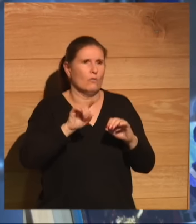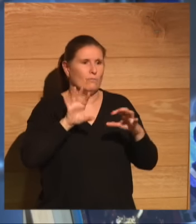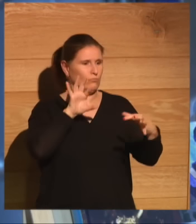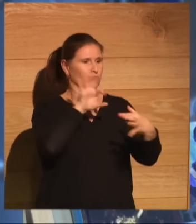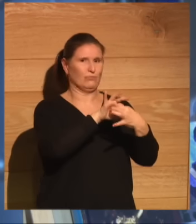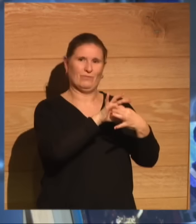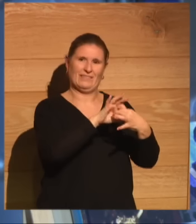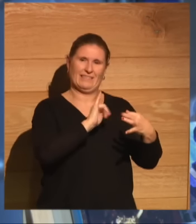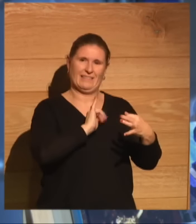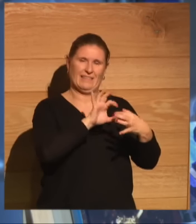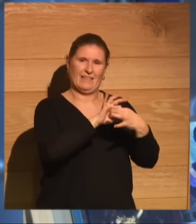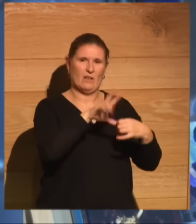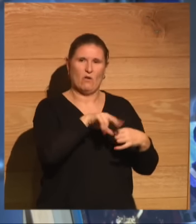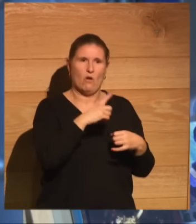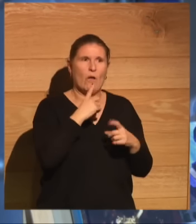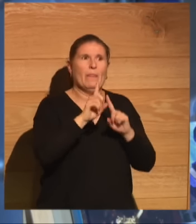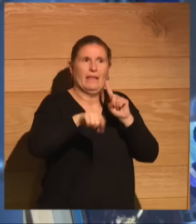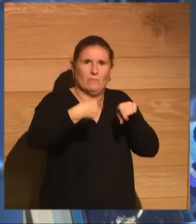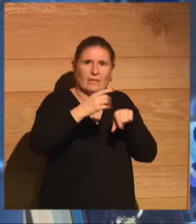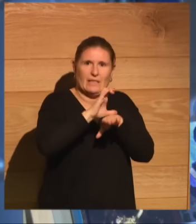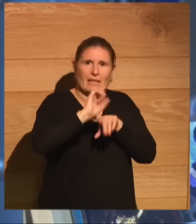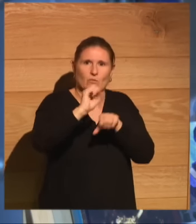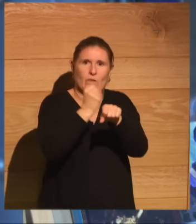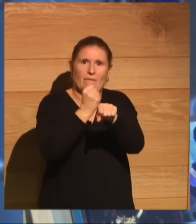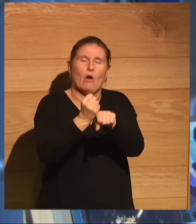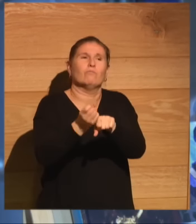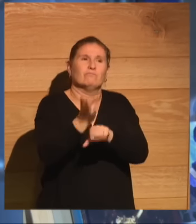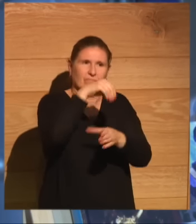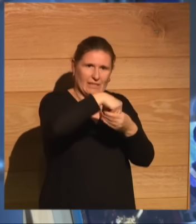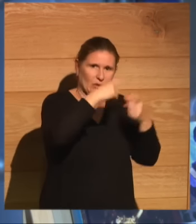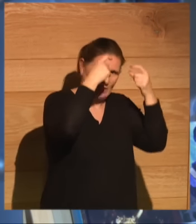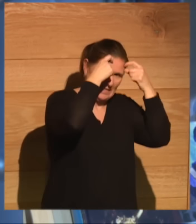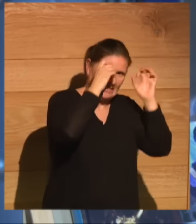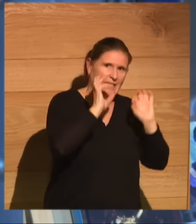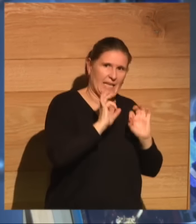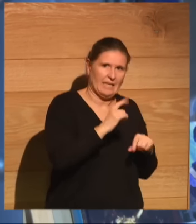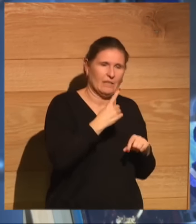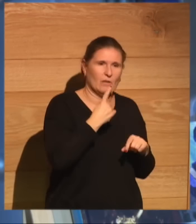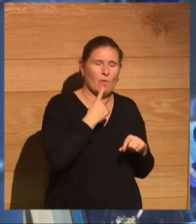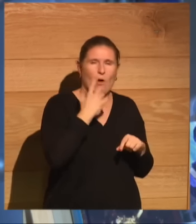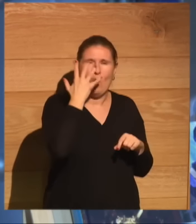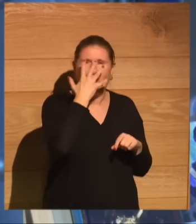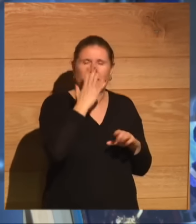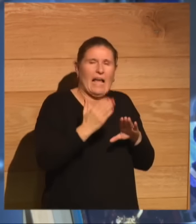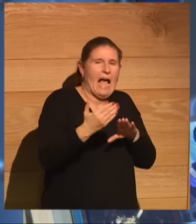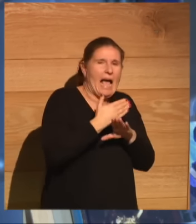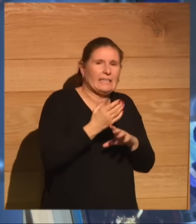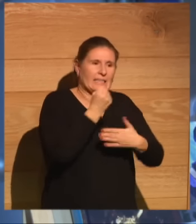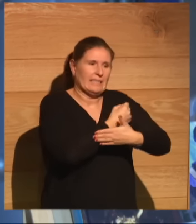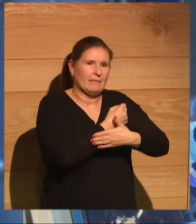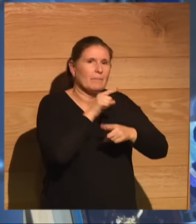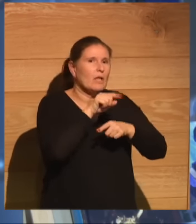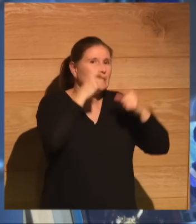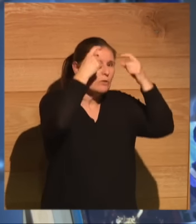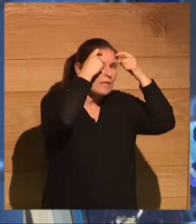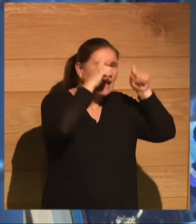Ojo que Burton ha desarrollado gran parte de su carrera después precisamente en Disney, desde Pesadilla antes de Navidad. Pero esa es otra Disney. Otra